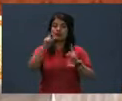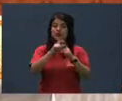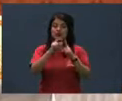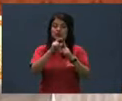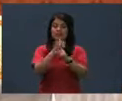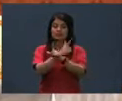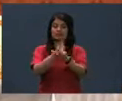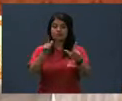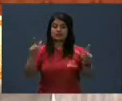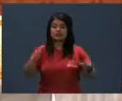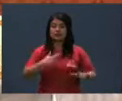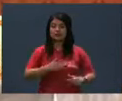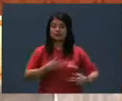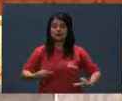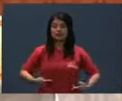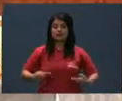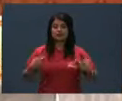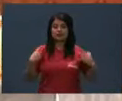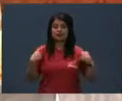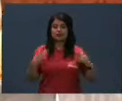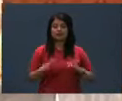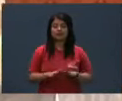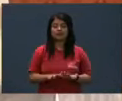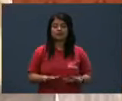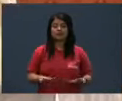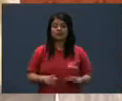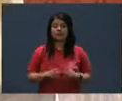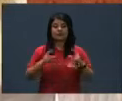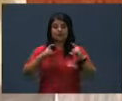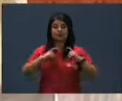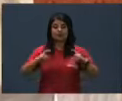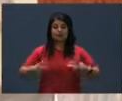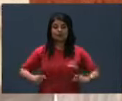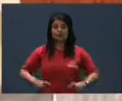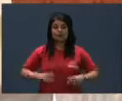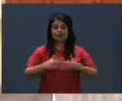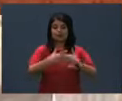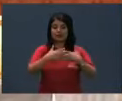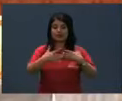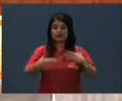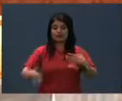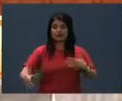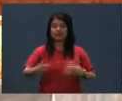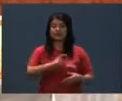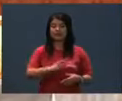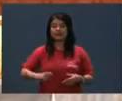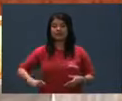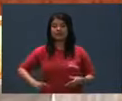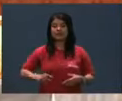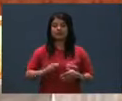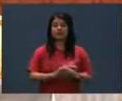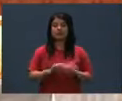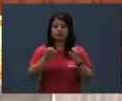El cuerpo y la sangre de Cristo nos guarde para la vida eterna.